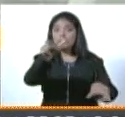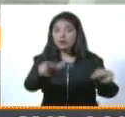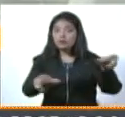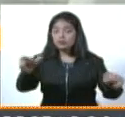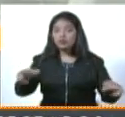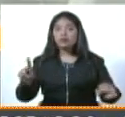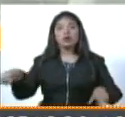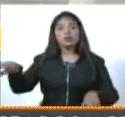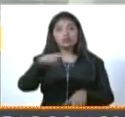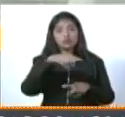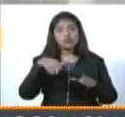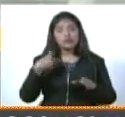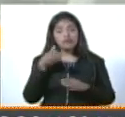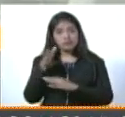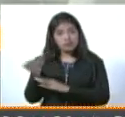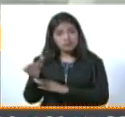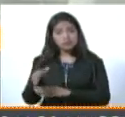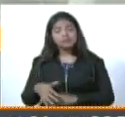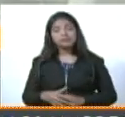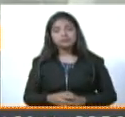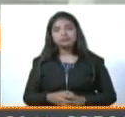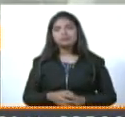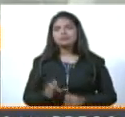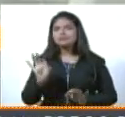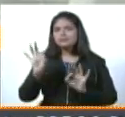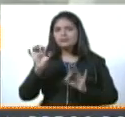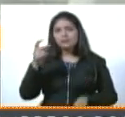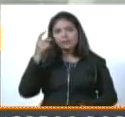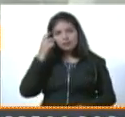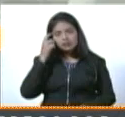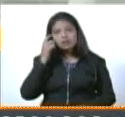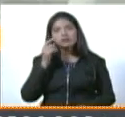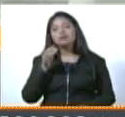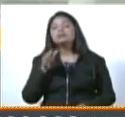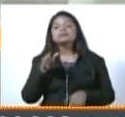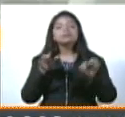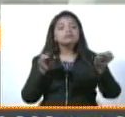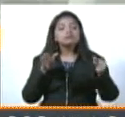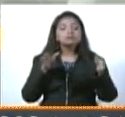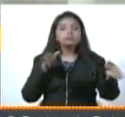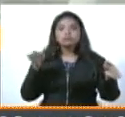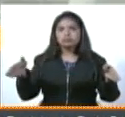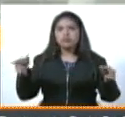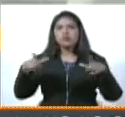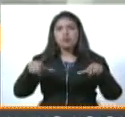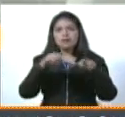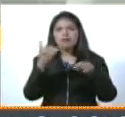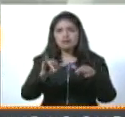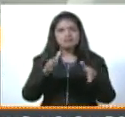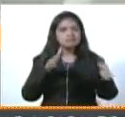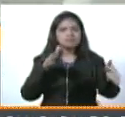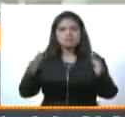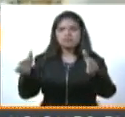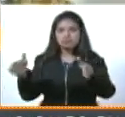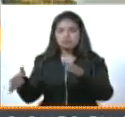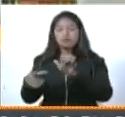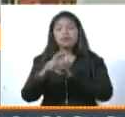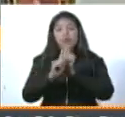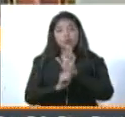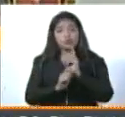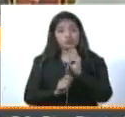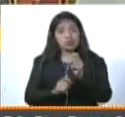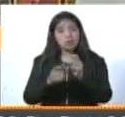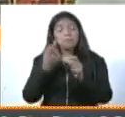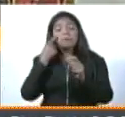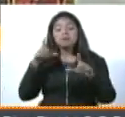y los electores se acerquen ese día a los puntos donde vamos a tener esta feria constitucional a ver